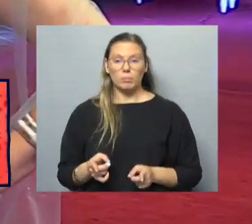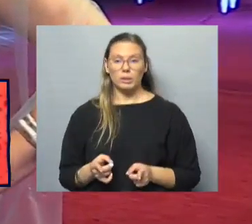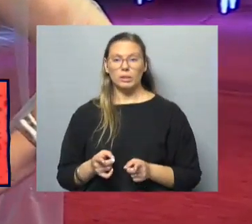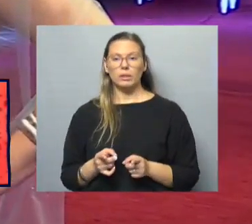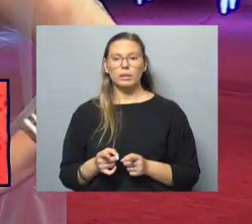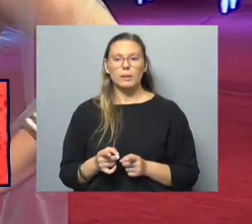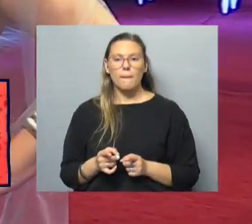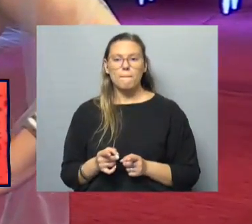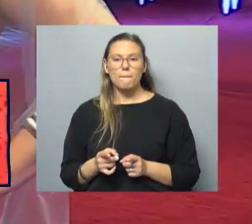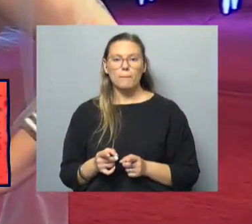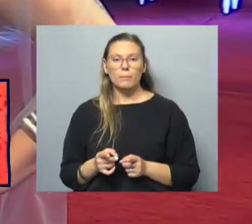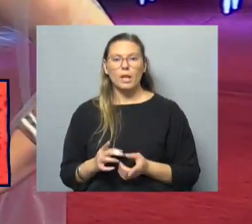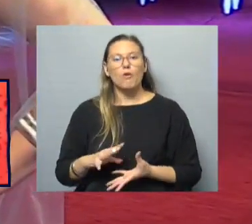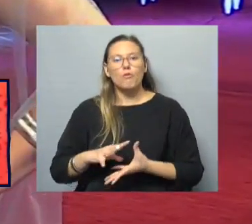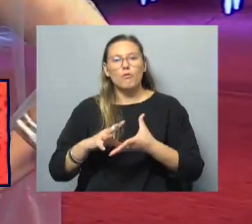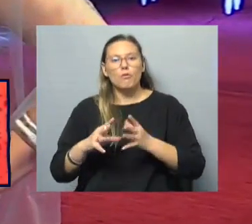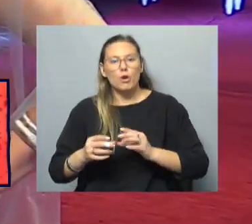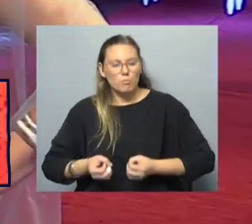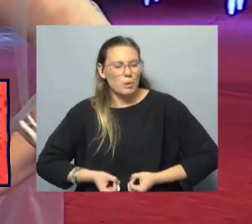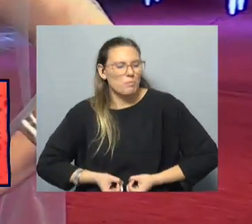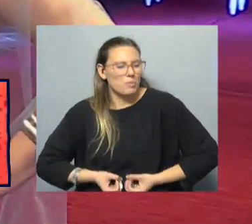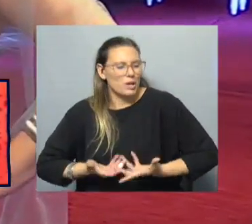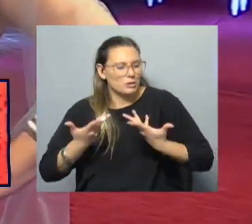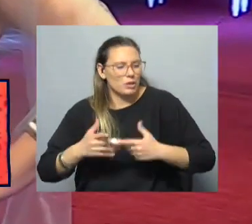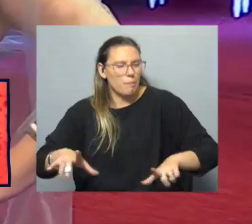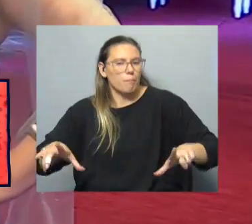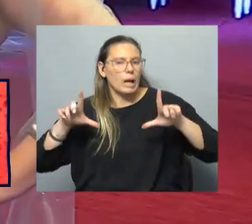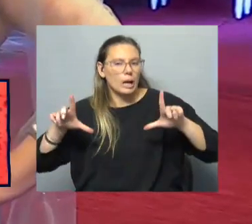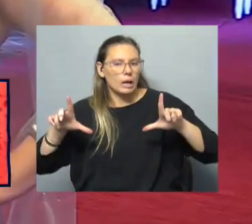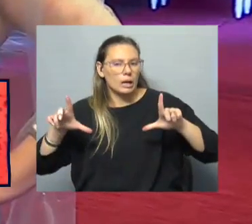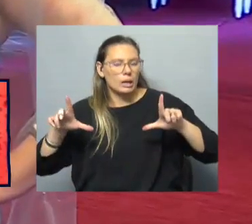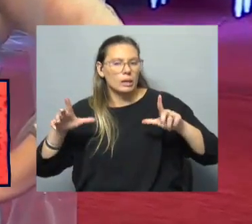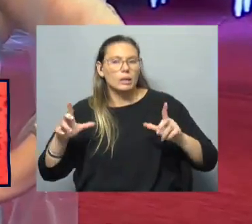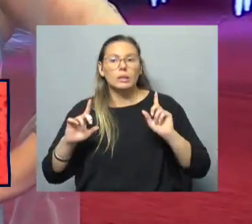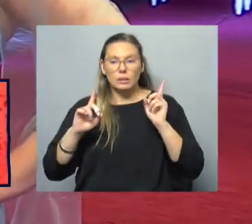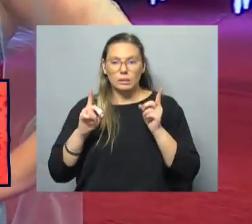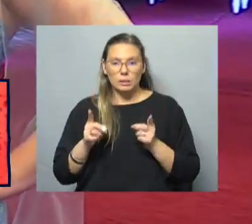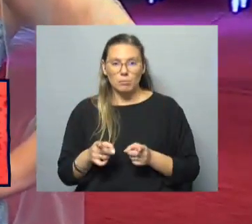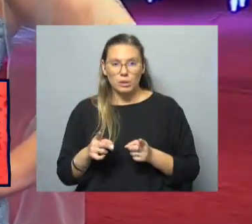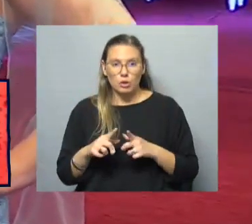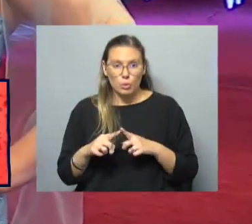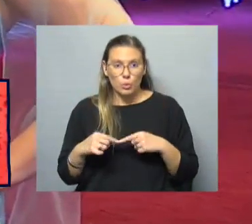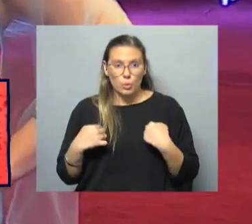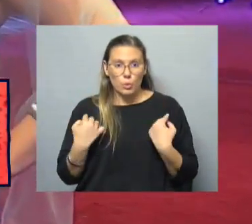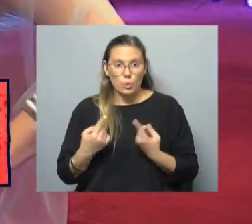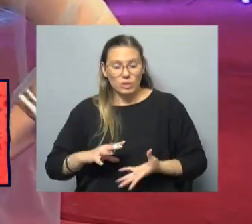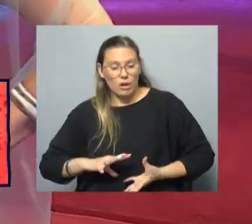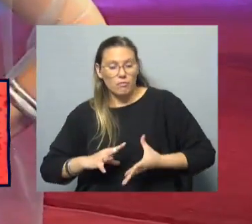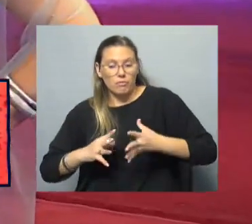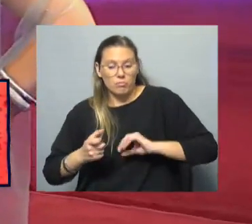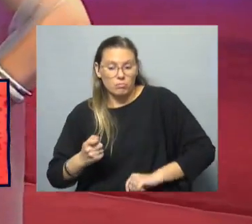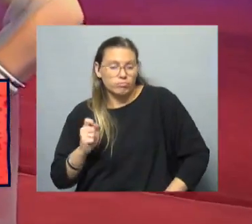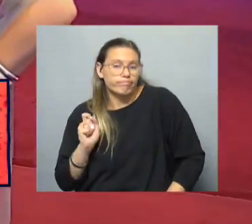que la forma de expresión y la imagen y también nuestras maneras,